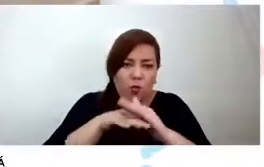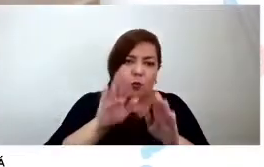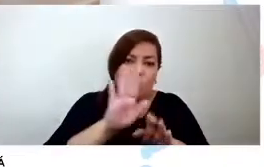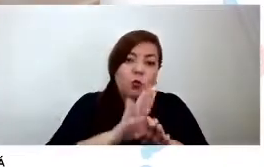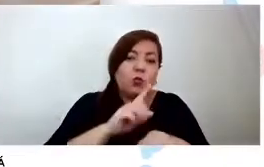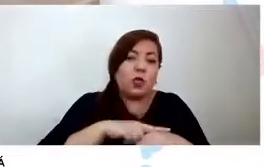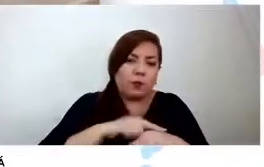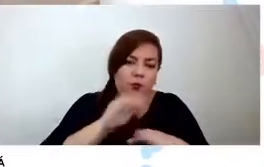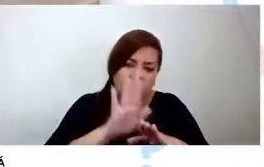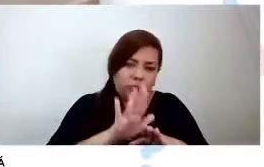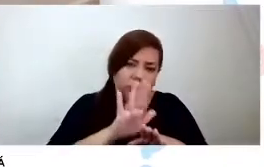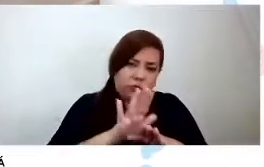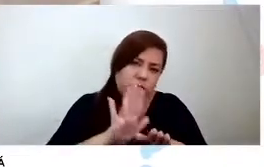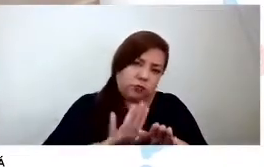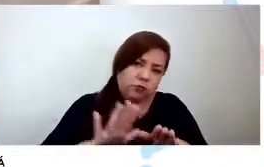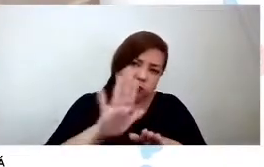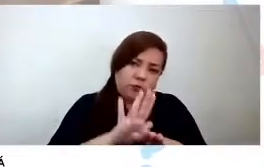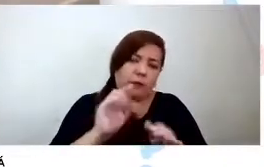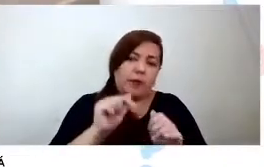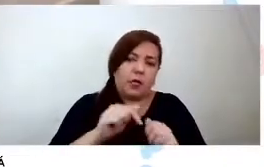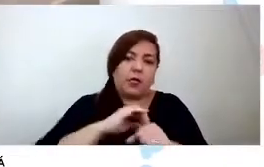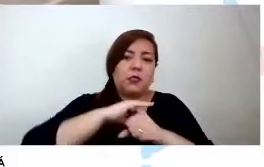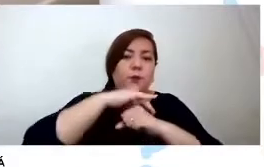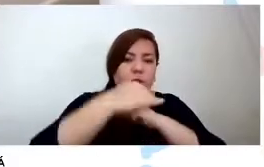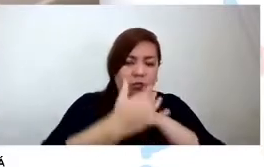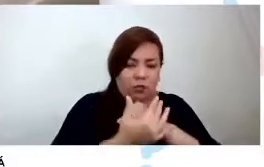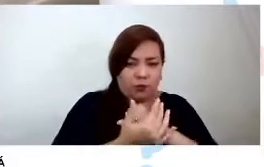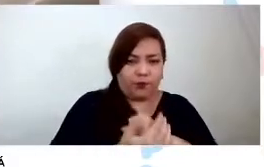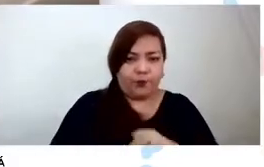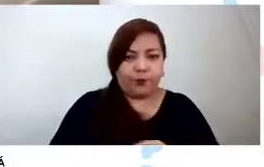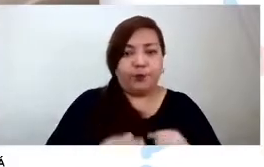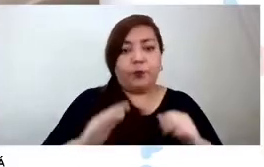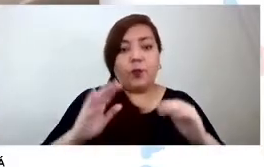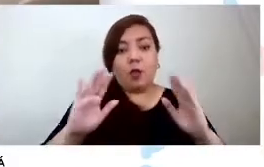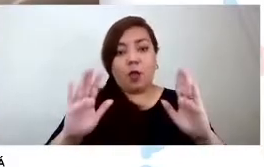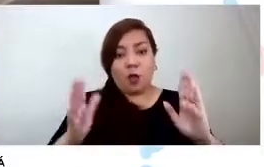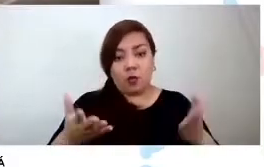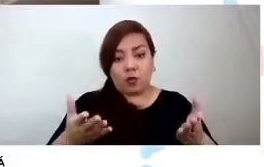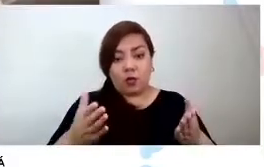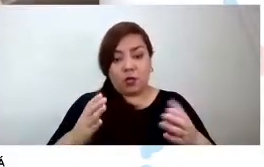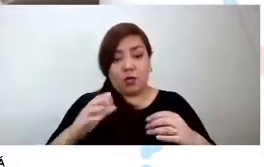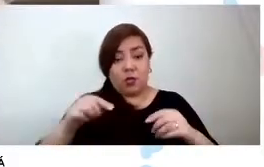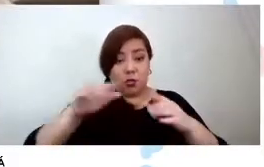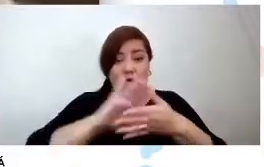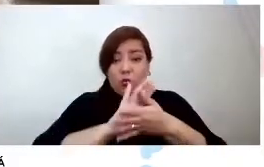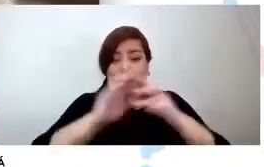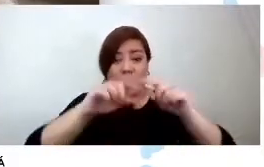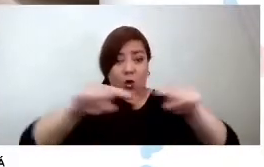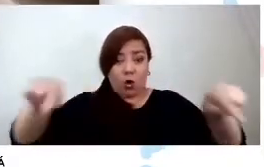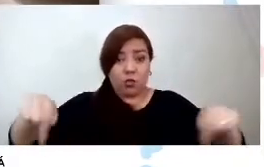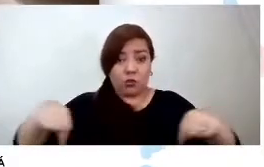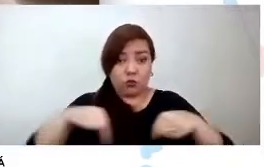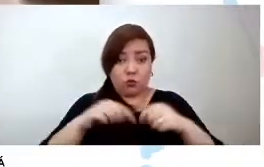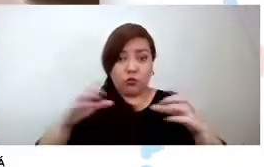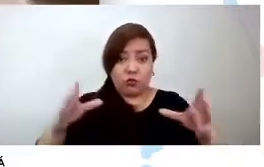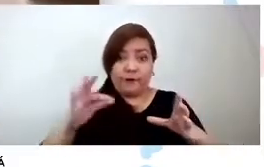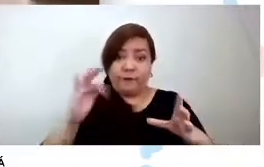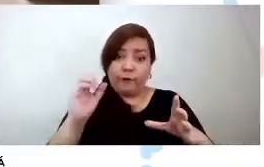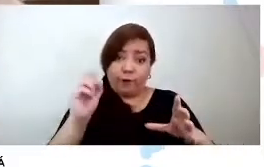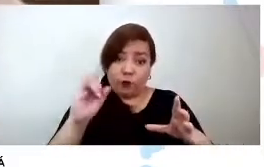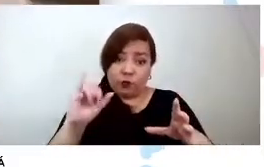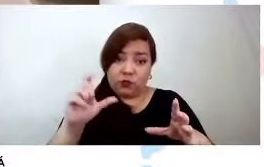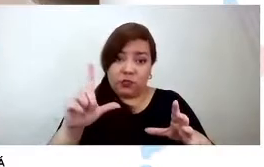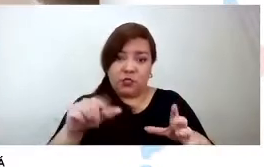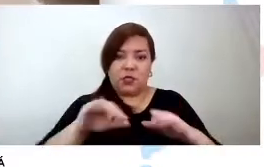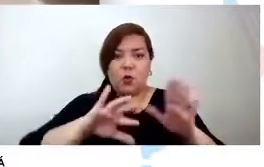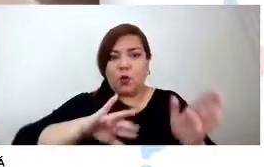permanecer resguardados. Ahora la colección de fósiles está en una sala aparte, no está